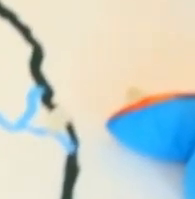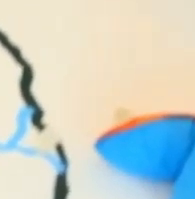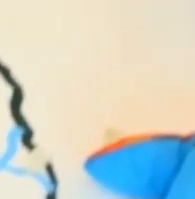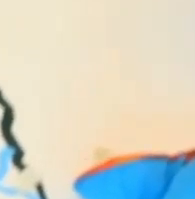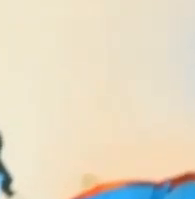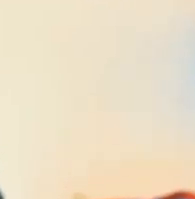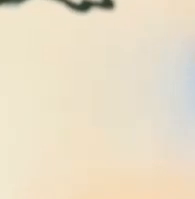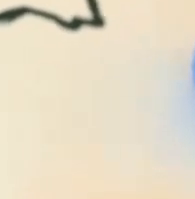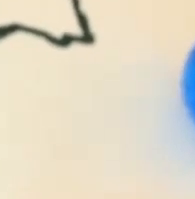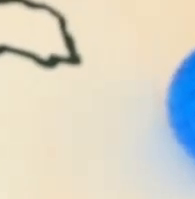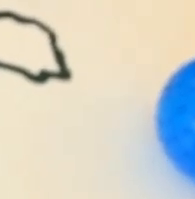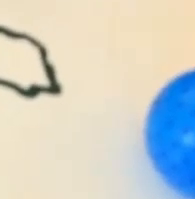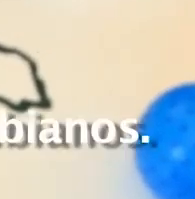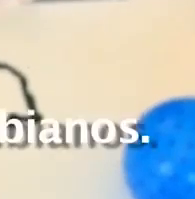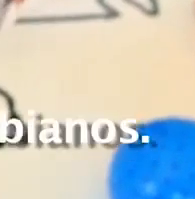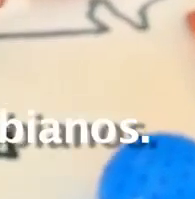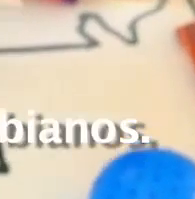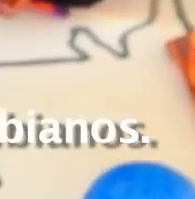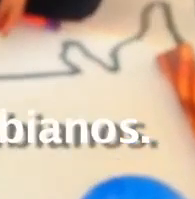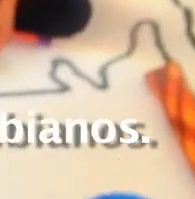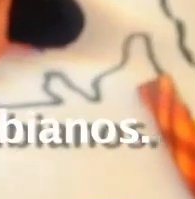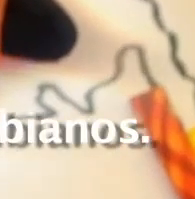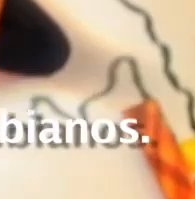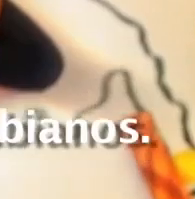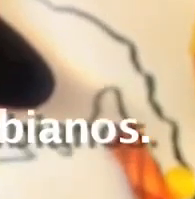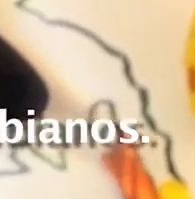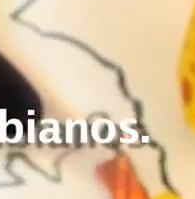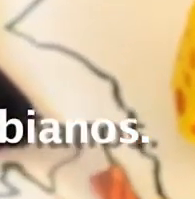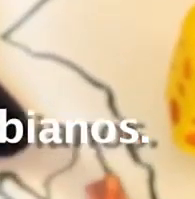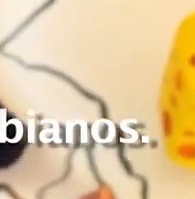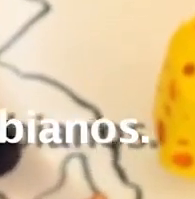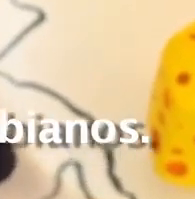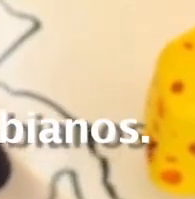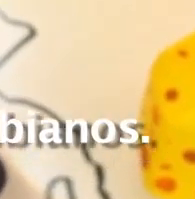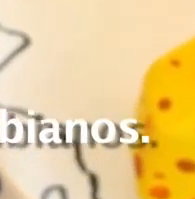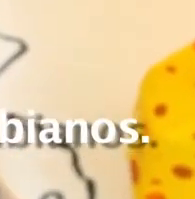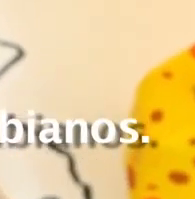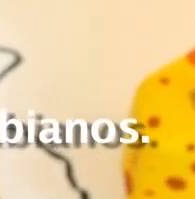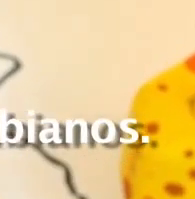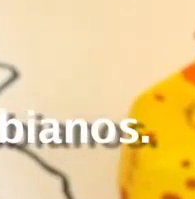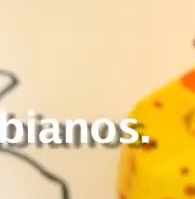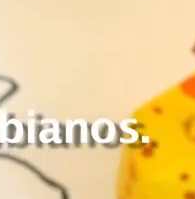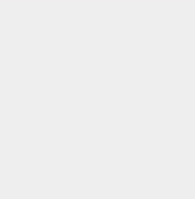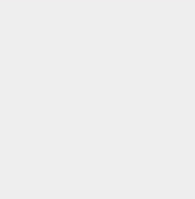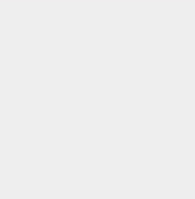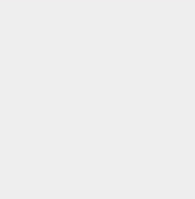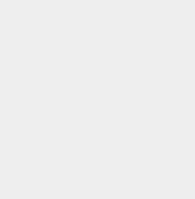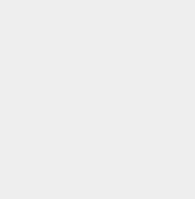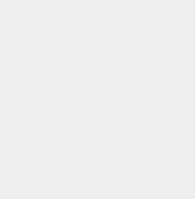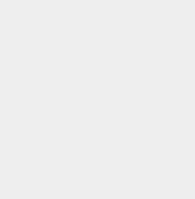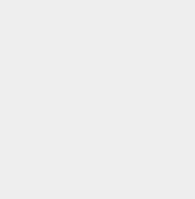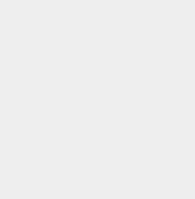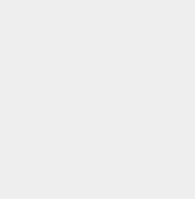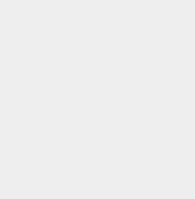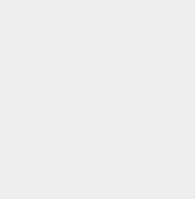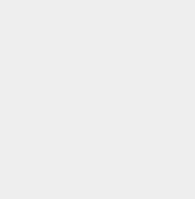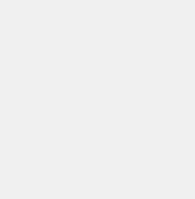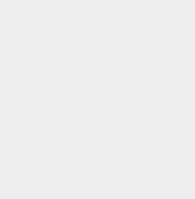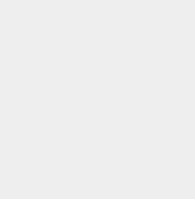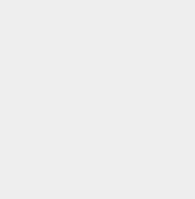sociales mínimas, seguridad social y libertad sindical para todos los colombianos.